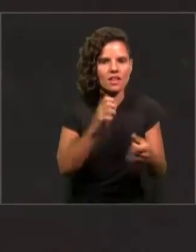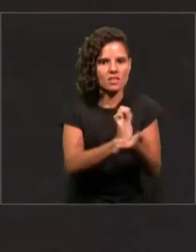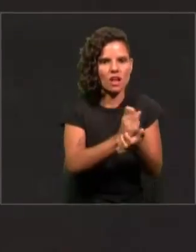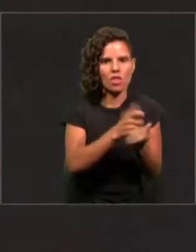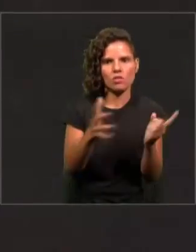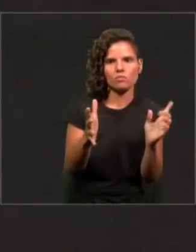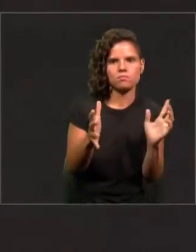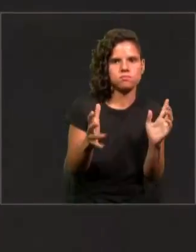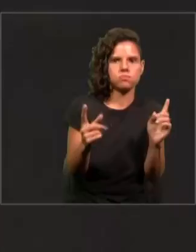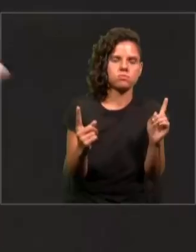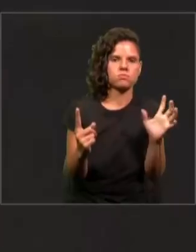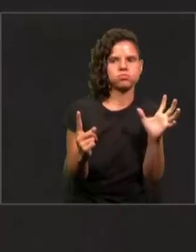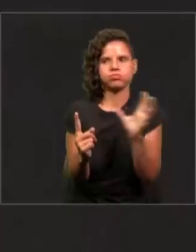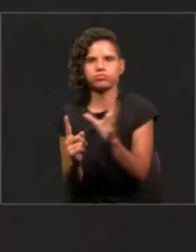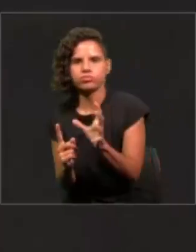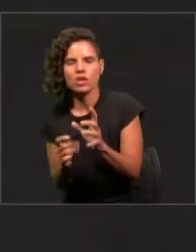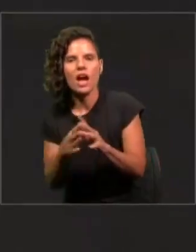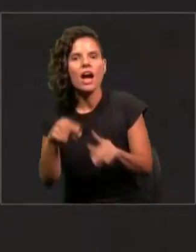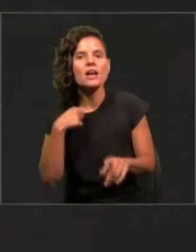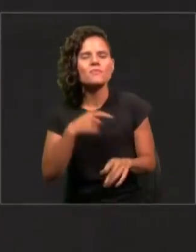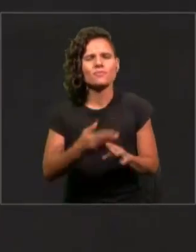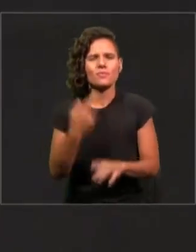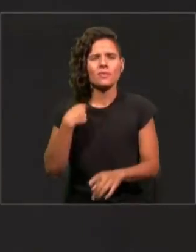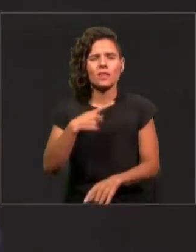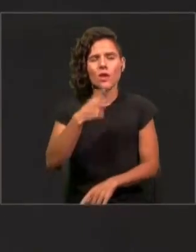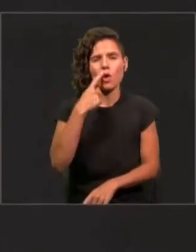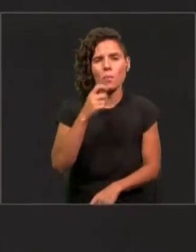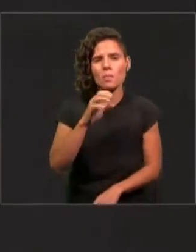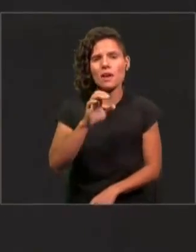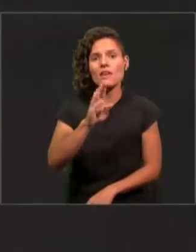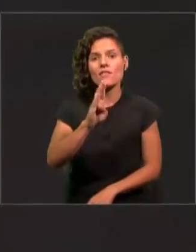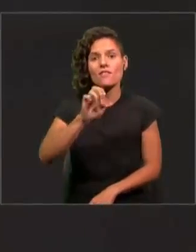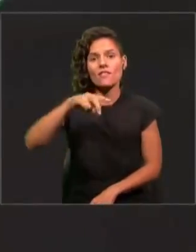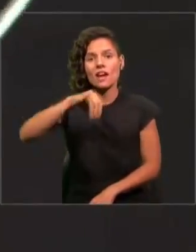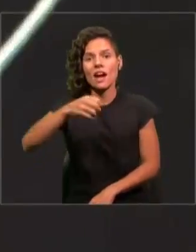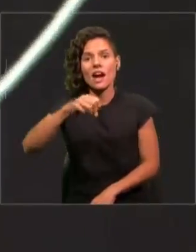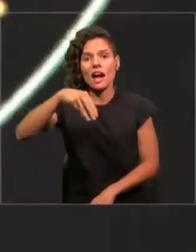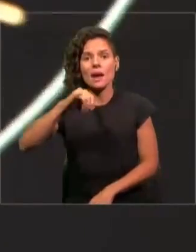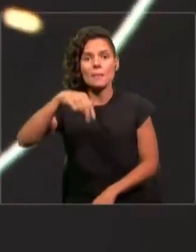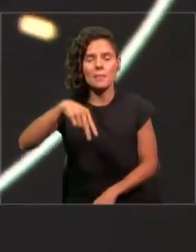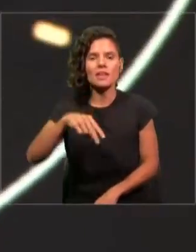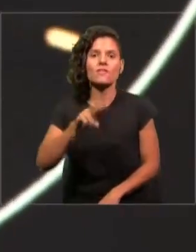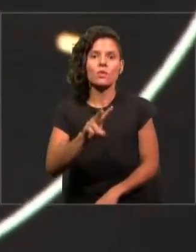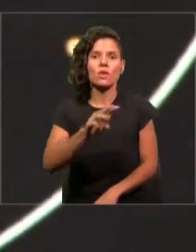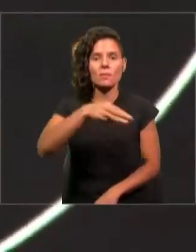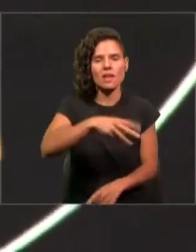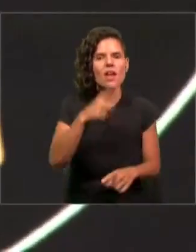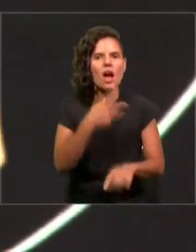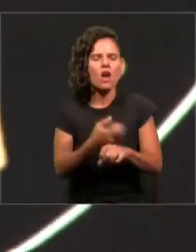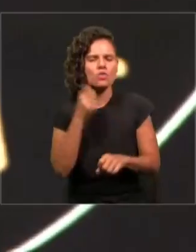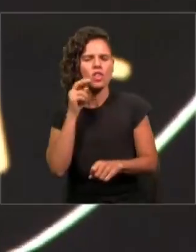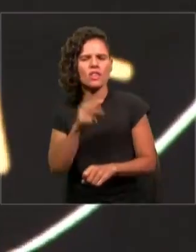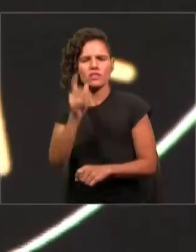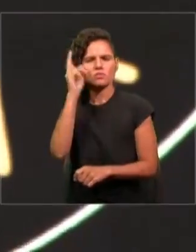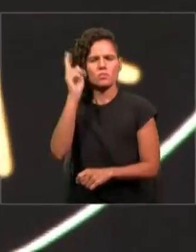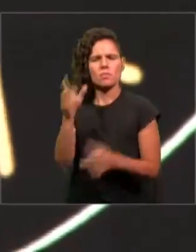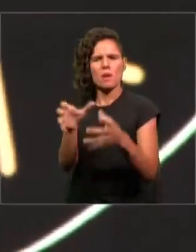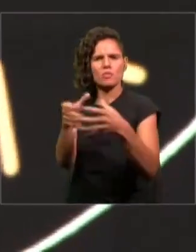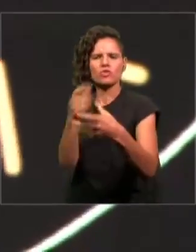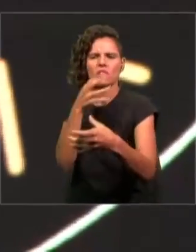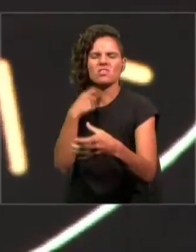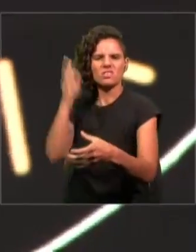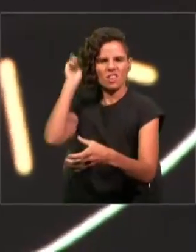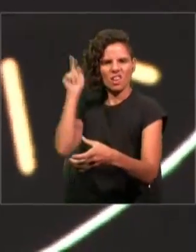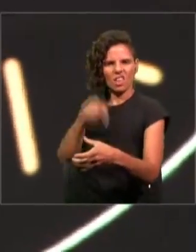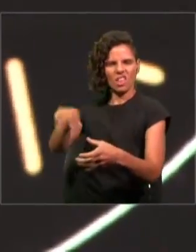Benjamín Vicuña Mackenna denominará a los mapuches de la resistencia como los indios, y otra que va a ser una política de asimilación cultural,